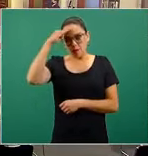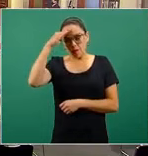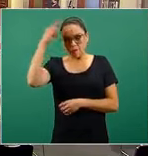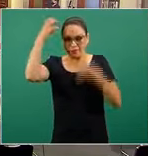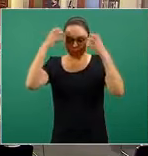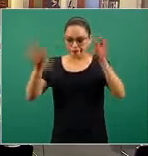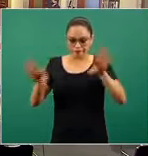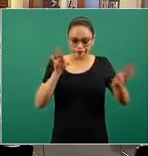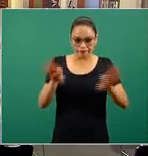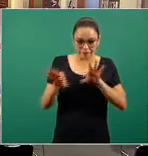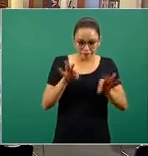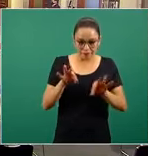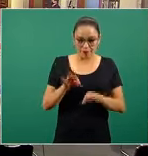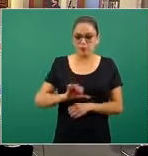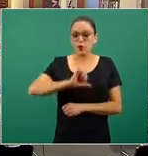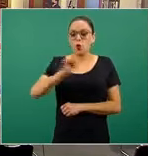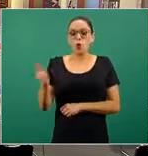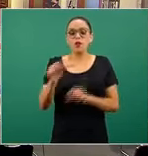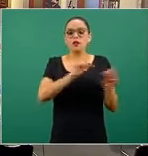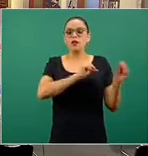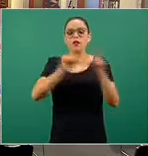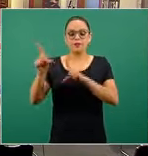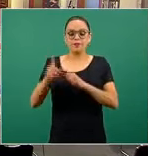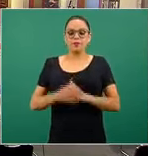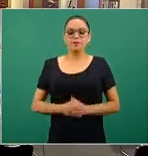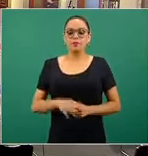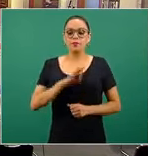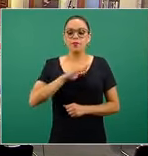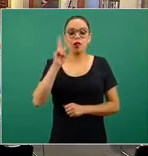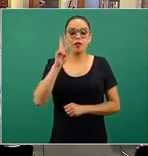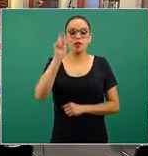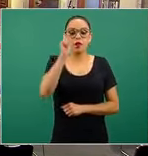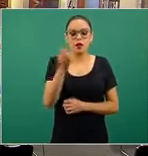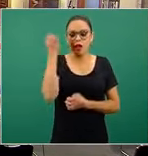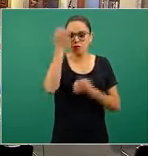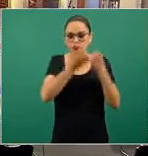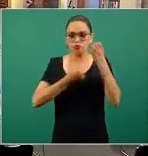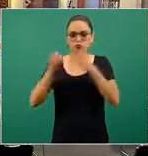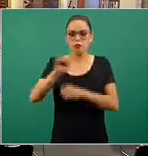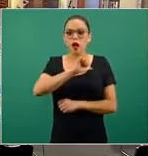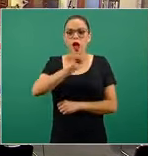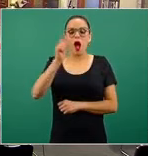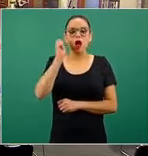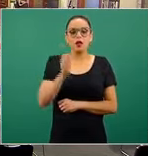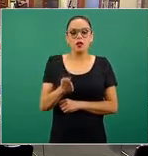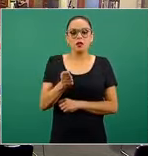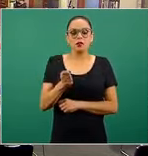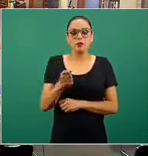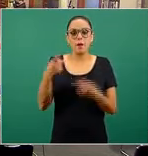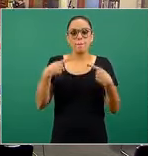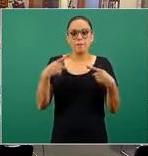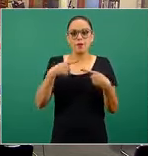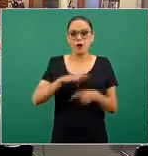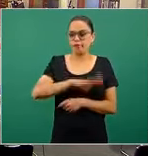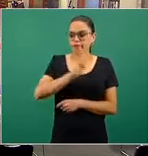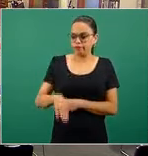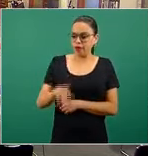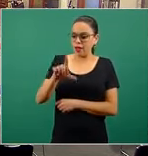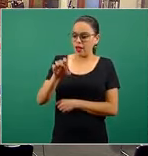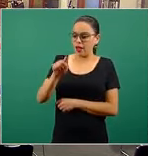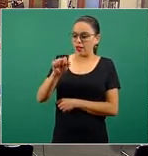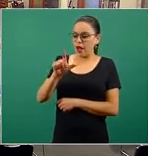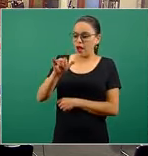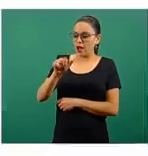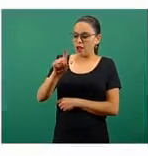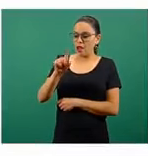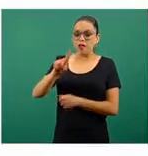ver precisamente el análisis de la letalidad por tipo de zona. Esto está basado en el Sistema